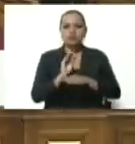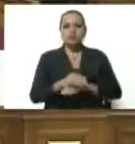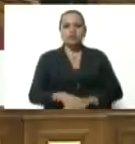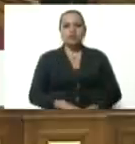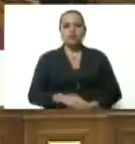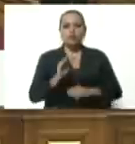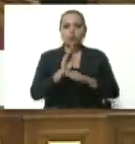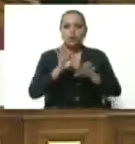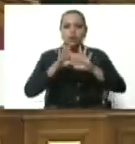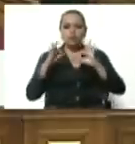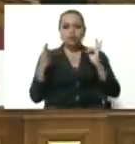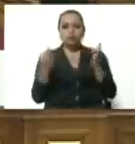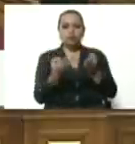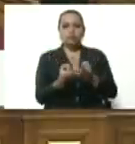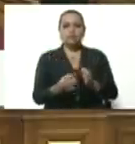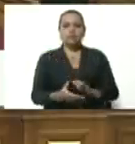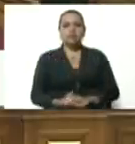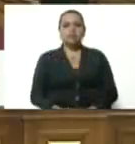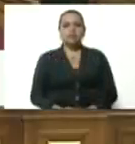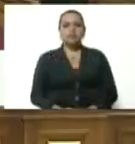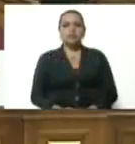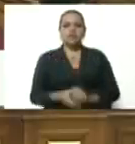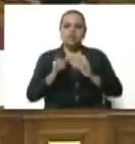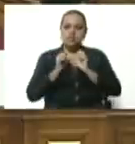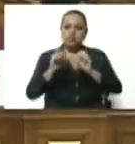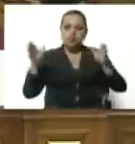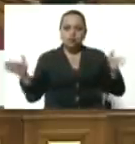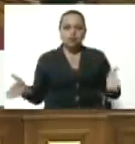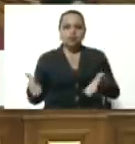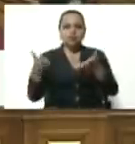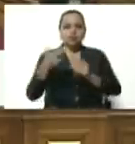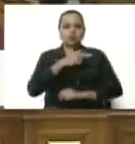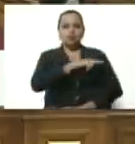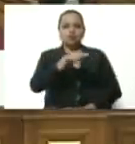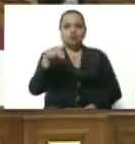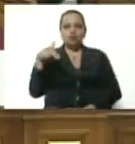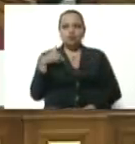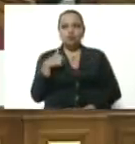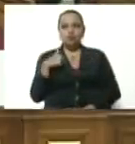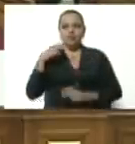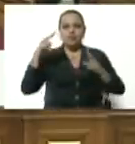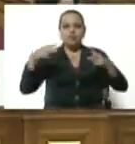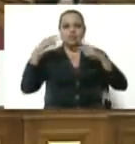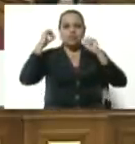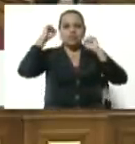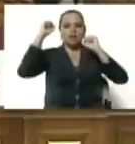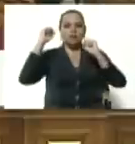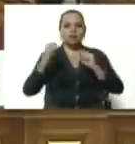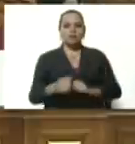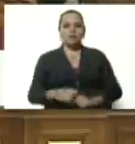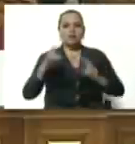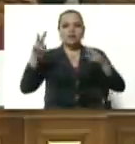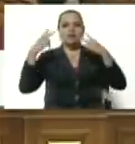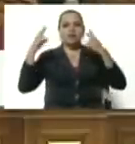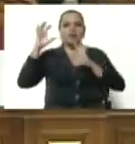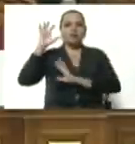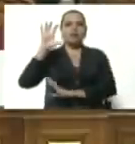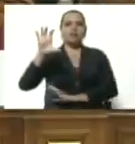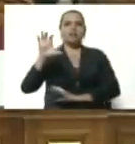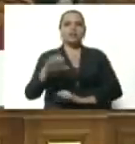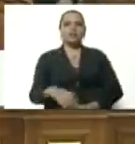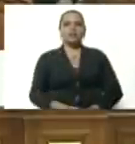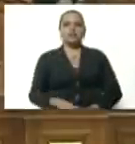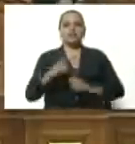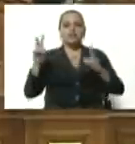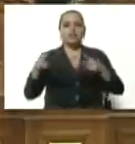Cuiden a su familia. Y sigamos avanzando, que nosotros venceremos. ¡Que viva la patria! ¡Que